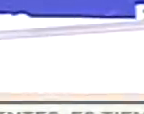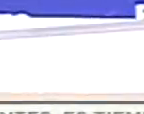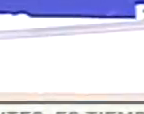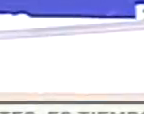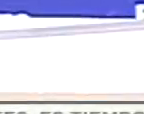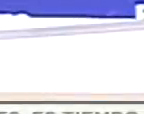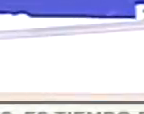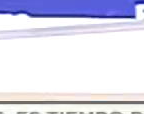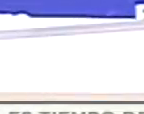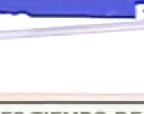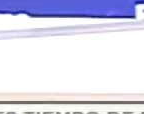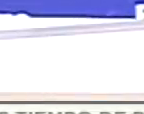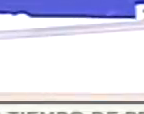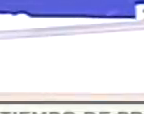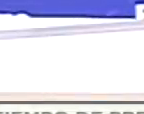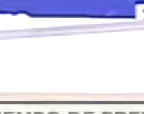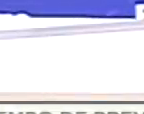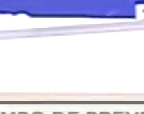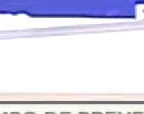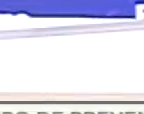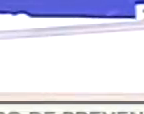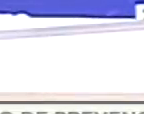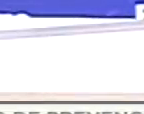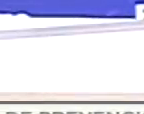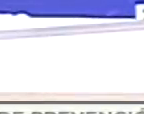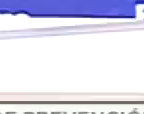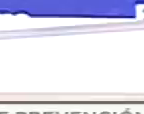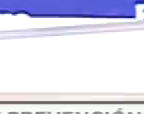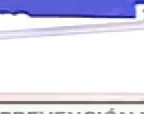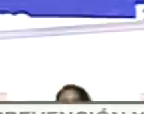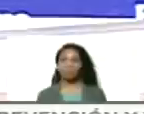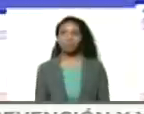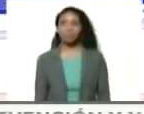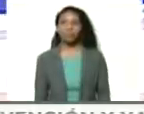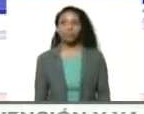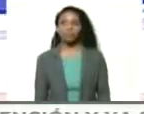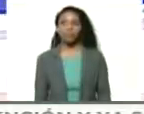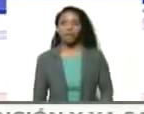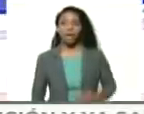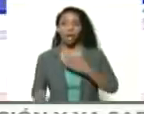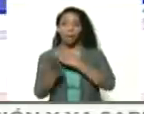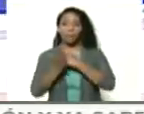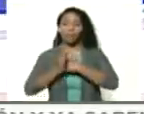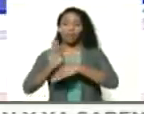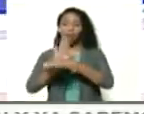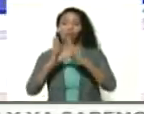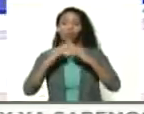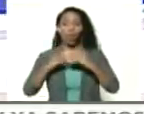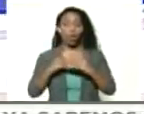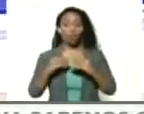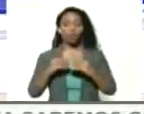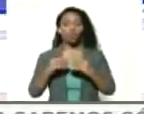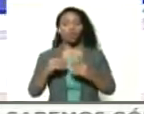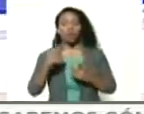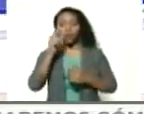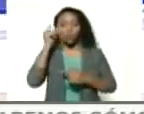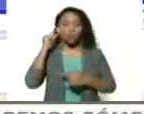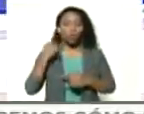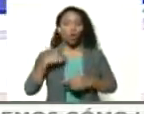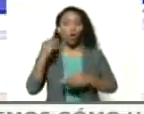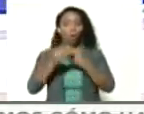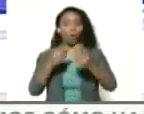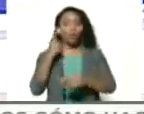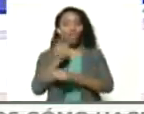a protegernos entre todos y todas, a protegernos como debe ser. Nosotros